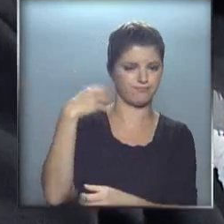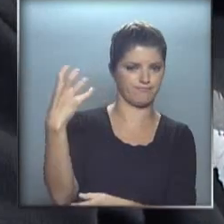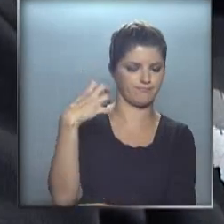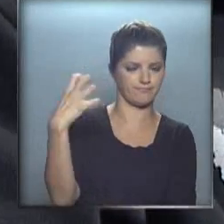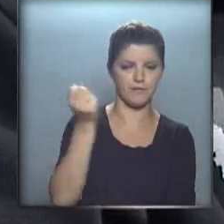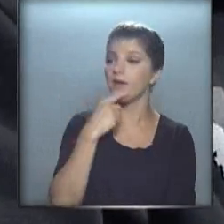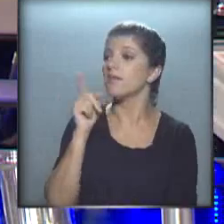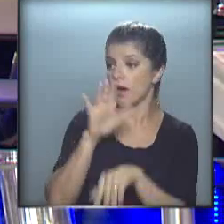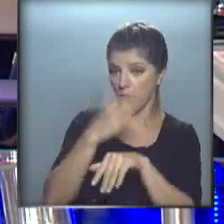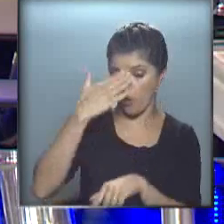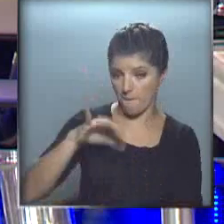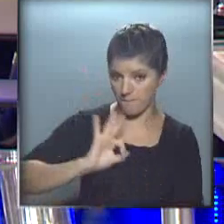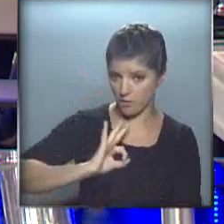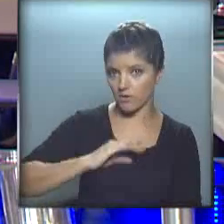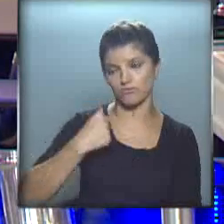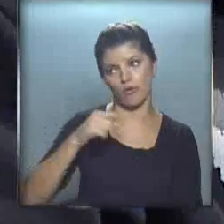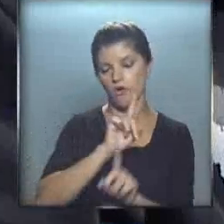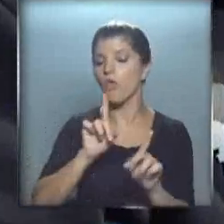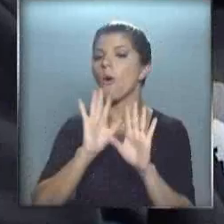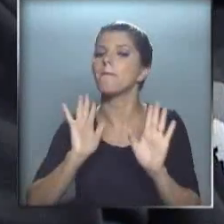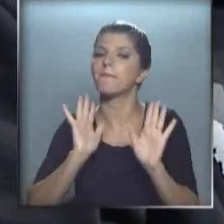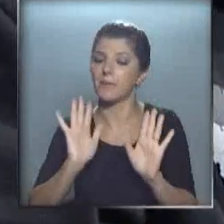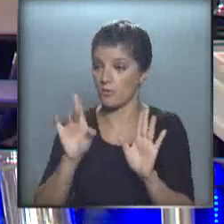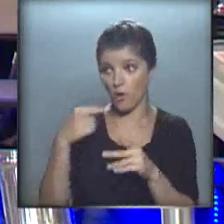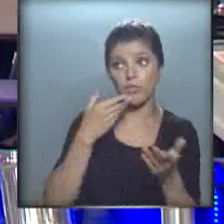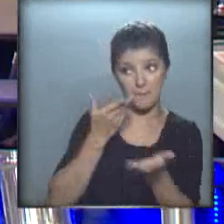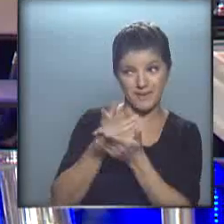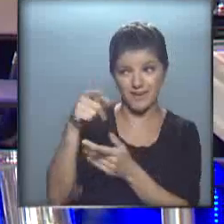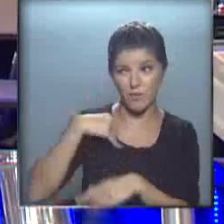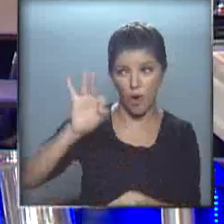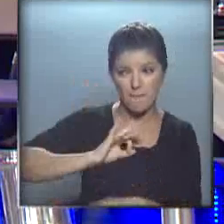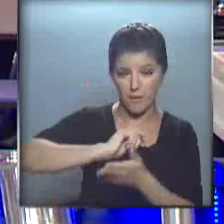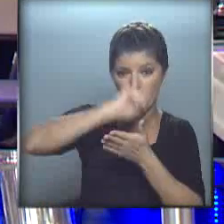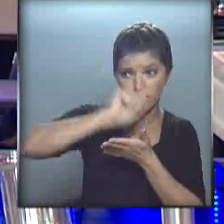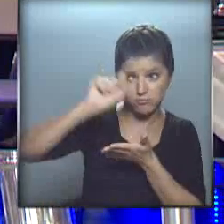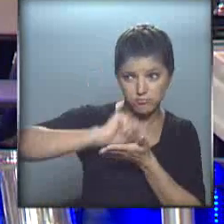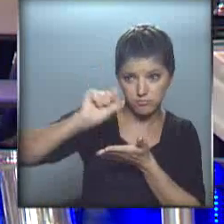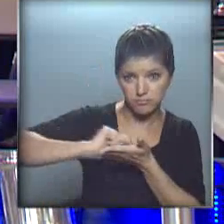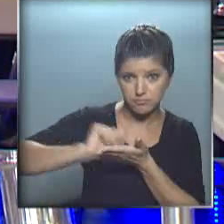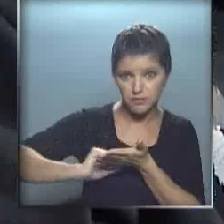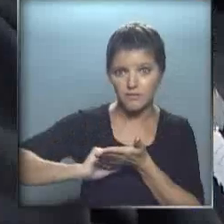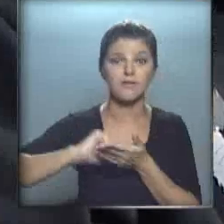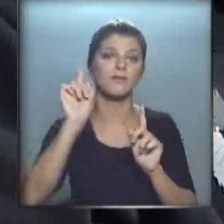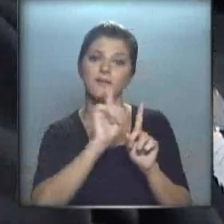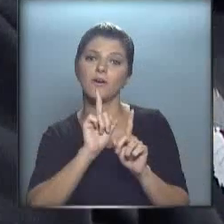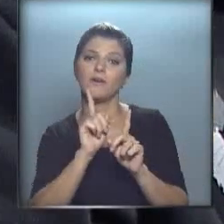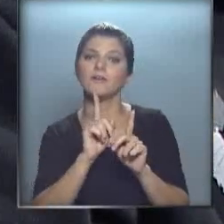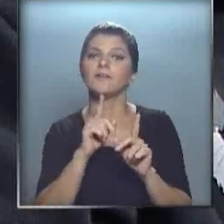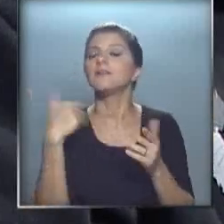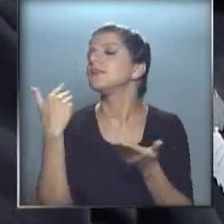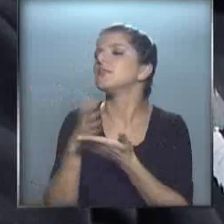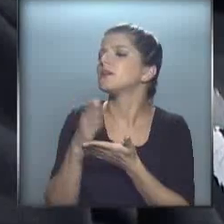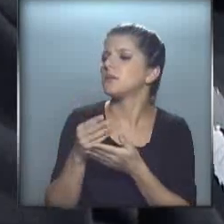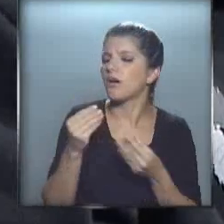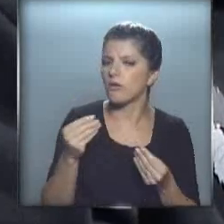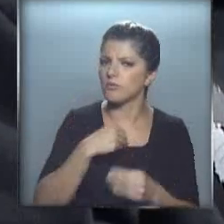le hagas la prueba? No, tampoco se la haría. Si me lo no, pero te piden que le hagas la prueba. No. ¿Y qué tipo de discriminación sentís